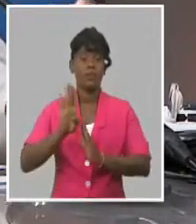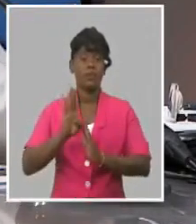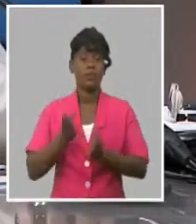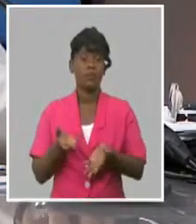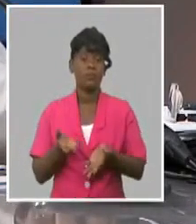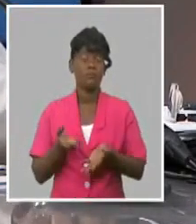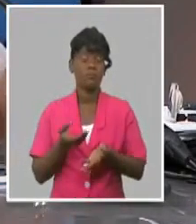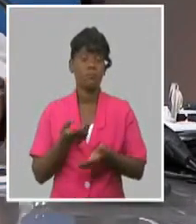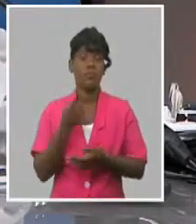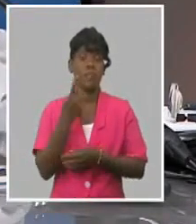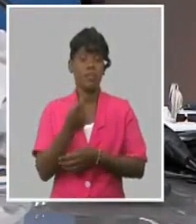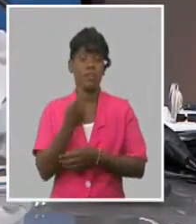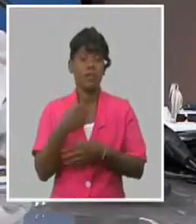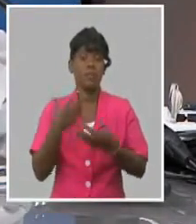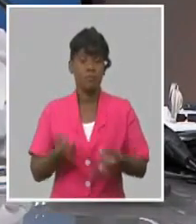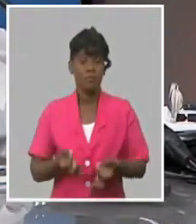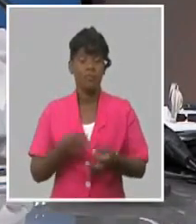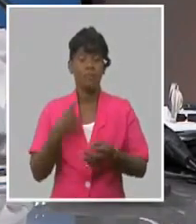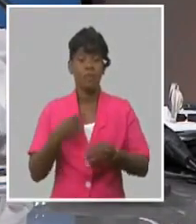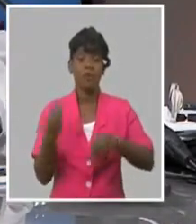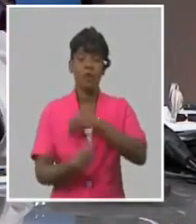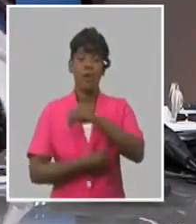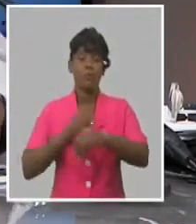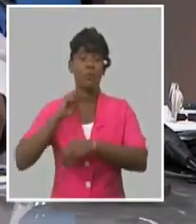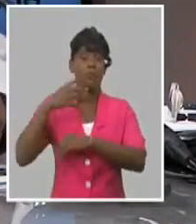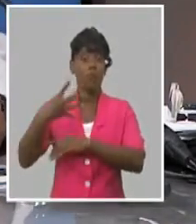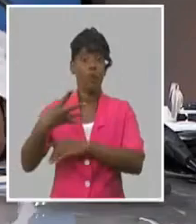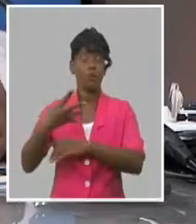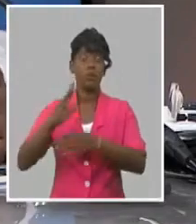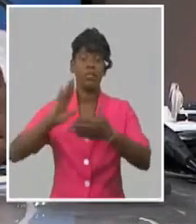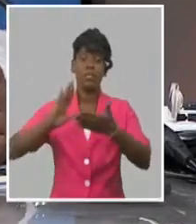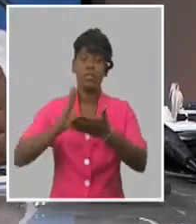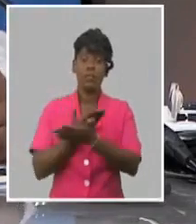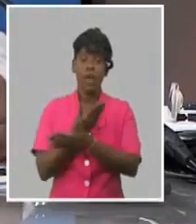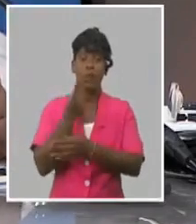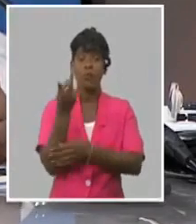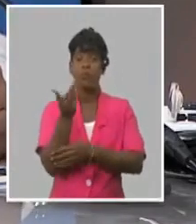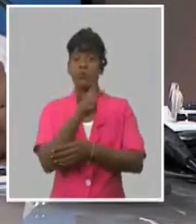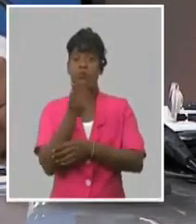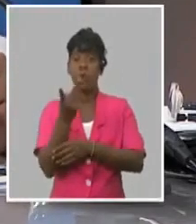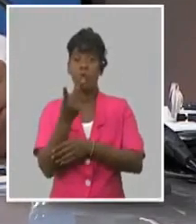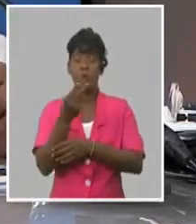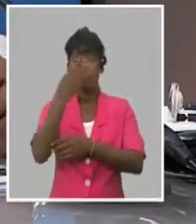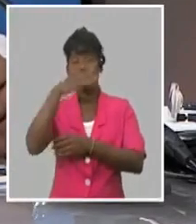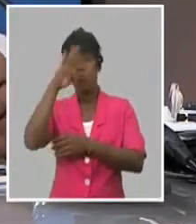hacer, Randy, cuatro cosas al mismo tiempo. Quitar una moneda, poner un solo tipo de cambio.